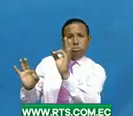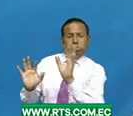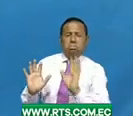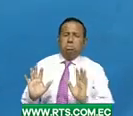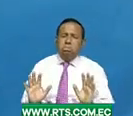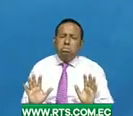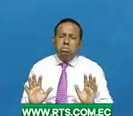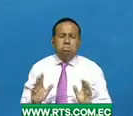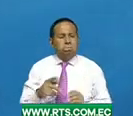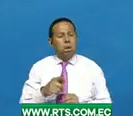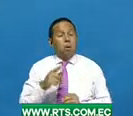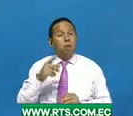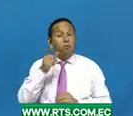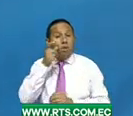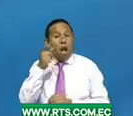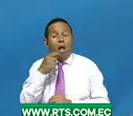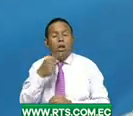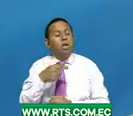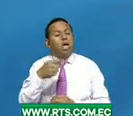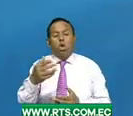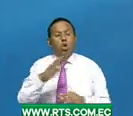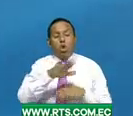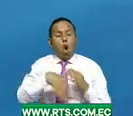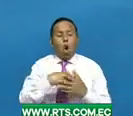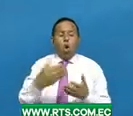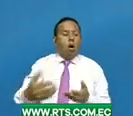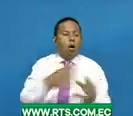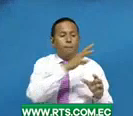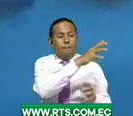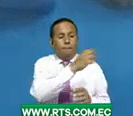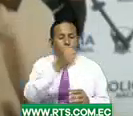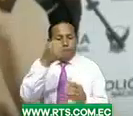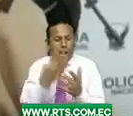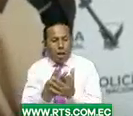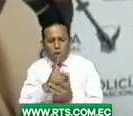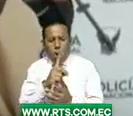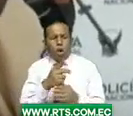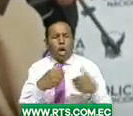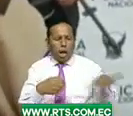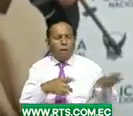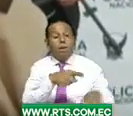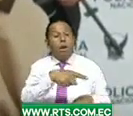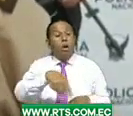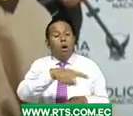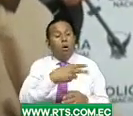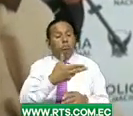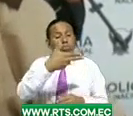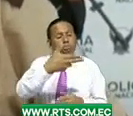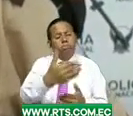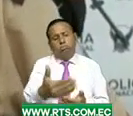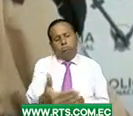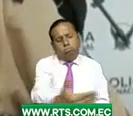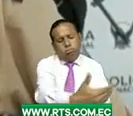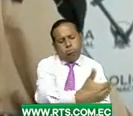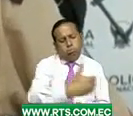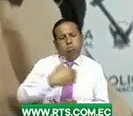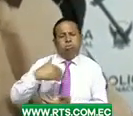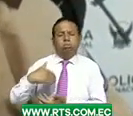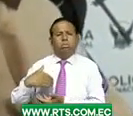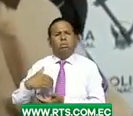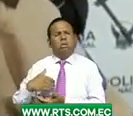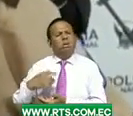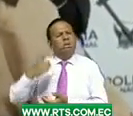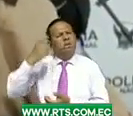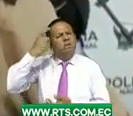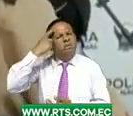la procedencia de las pistolas, revólveres, cartuchera y hasta un fusil. Nos presenta una alerta para nosotros que a una misma